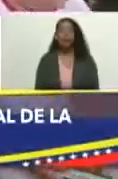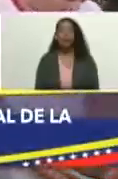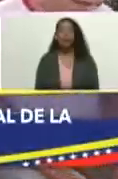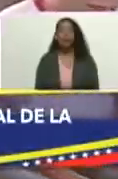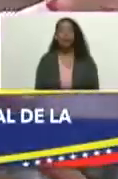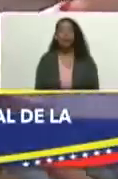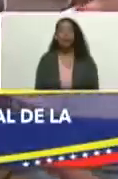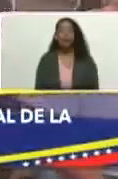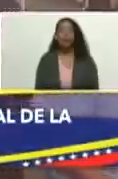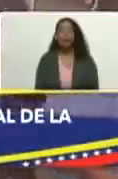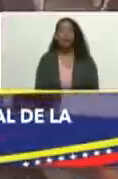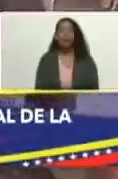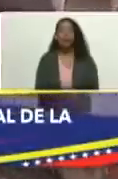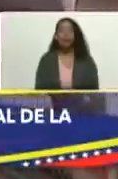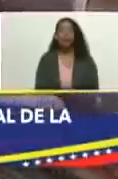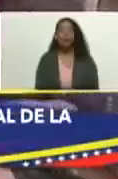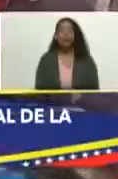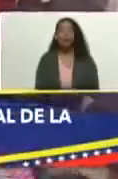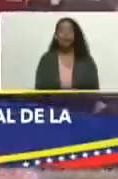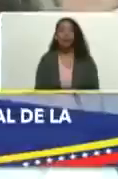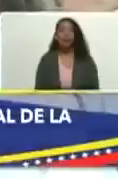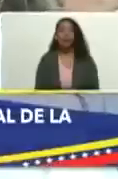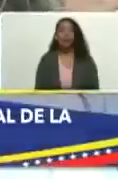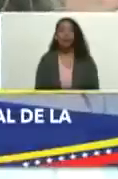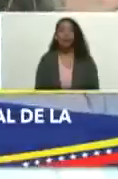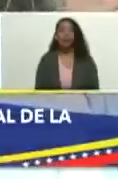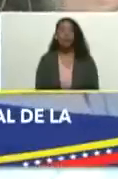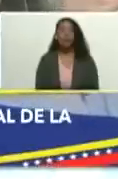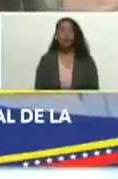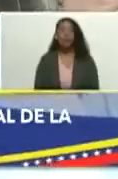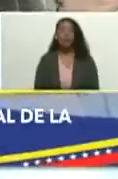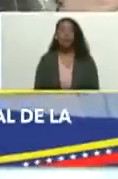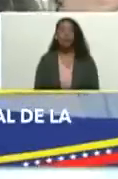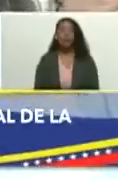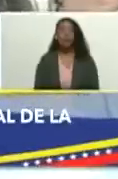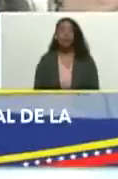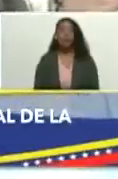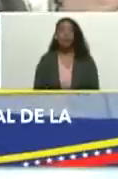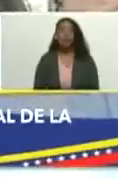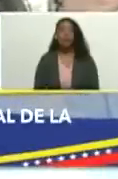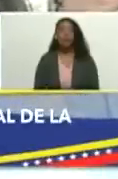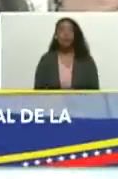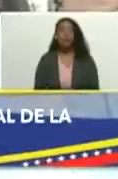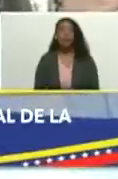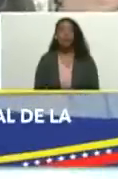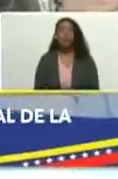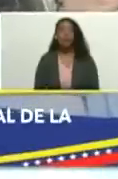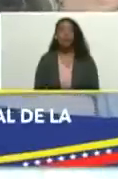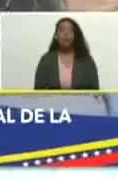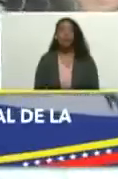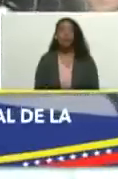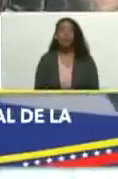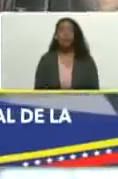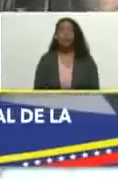Esa materia prima la obteníamos nosotros de Maracaibo. Es el